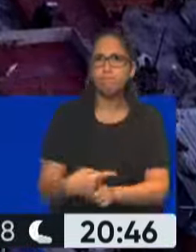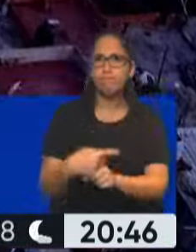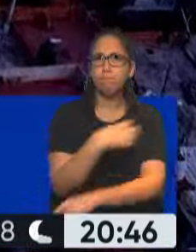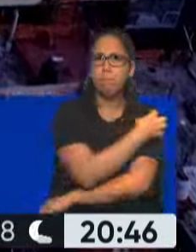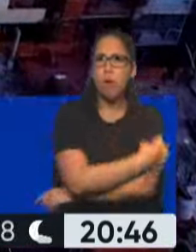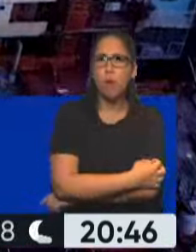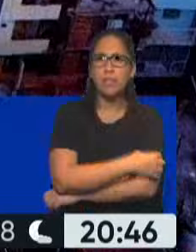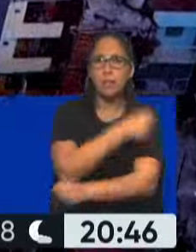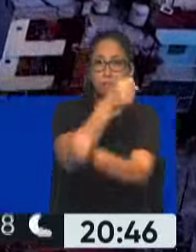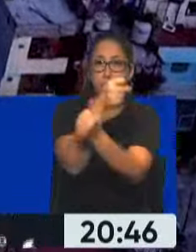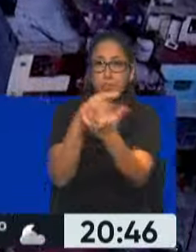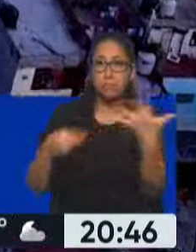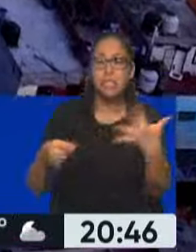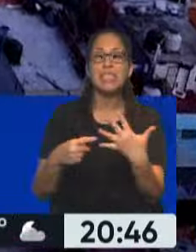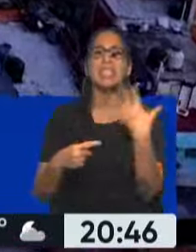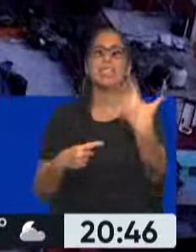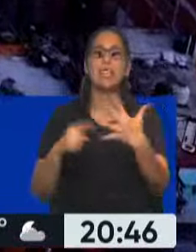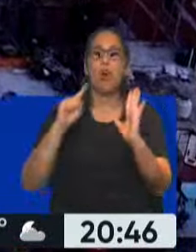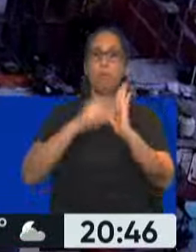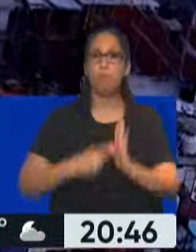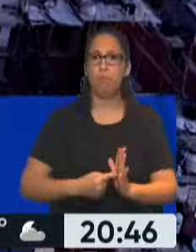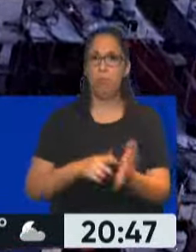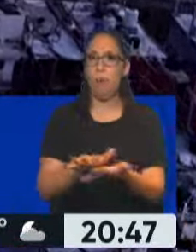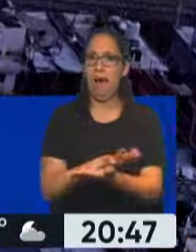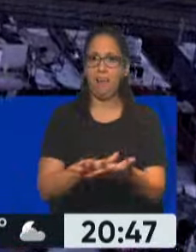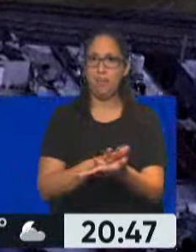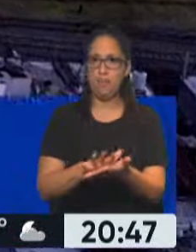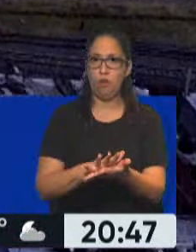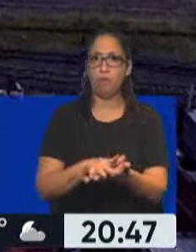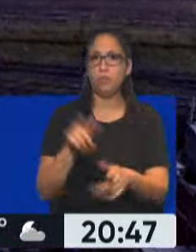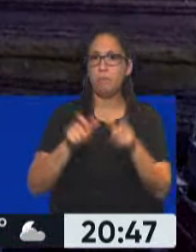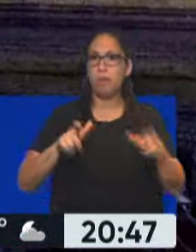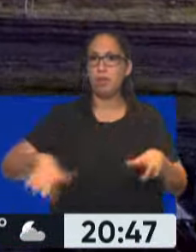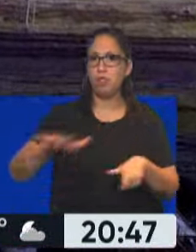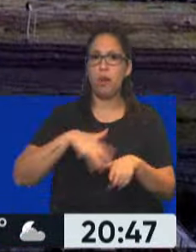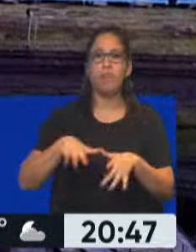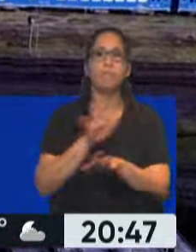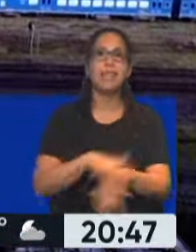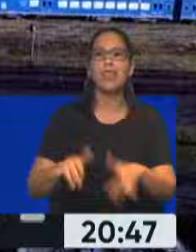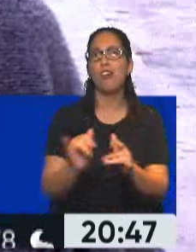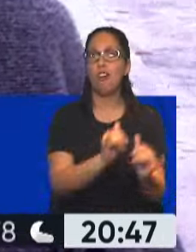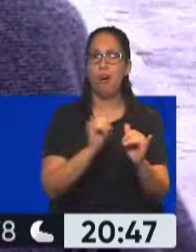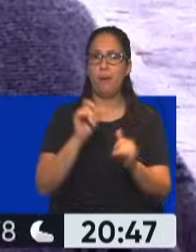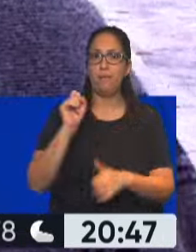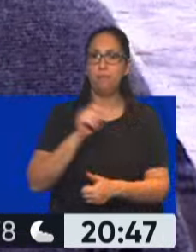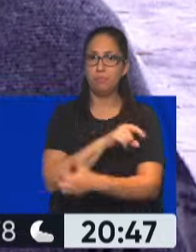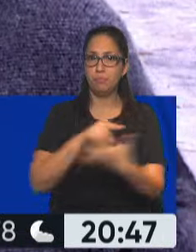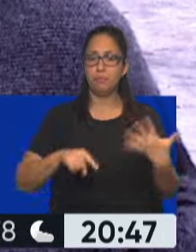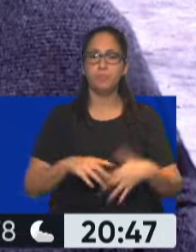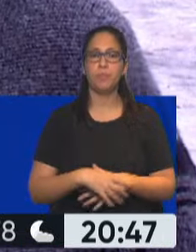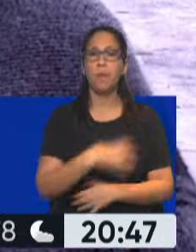multidimensional, basada en 5 aspectos del desarrollo y las falencias básicas de la población más joven de nuestro país. La